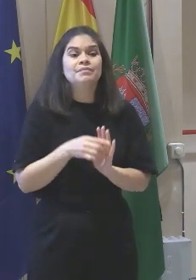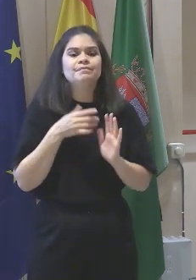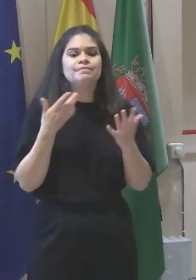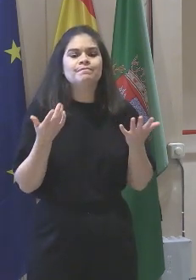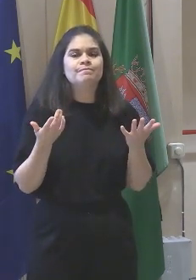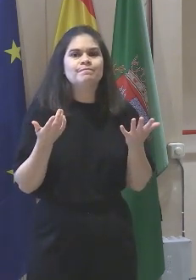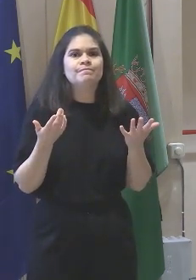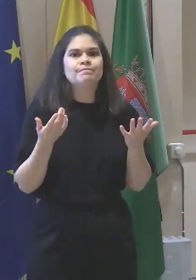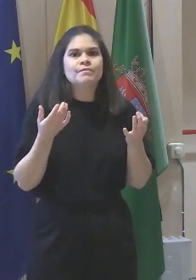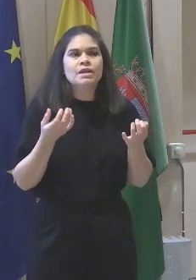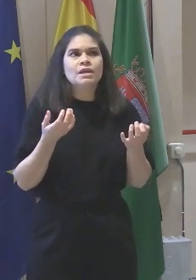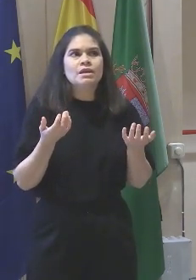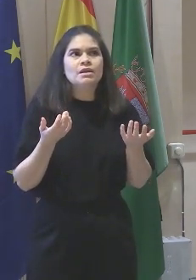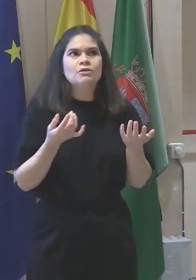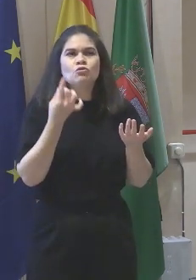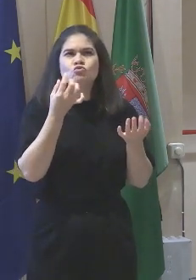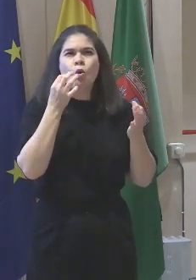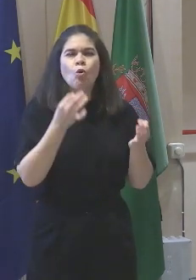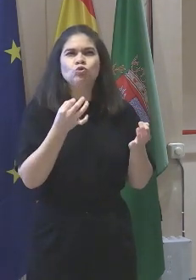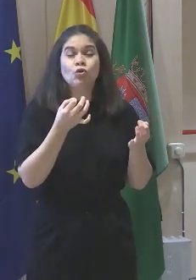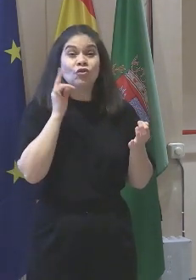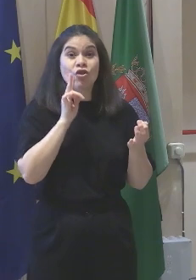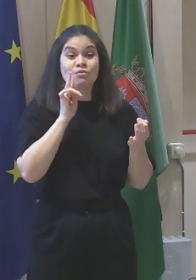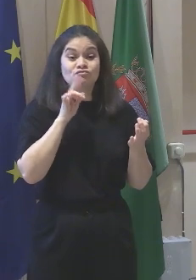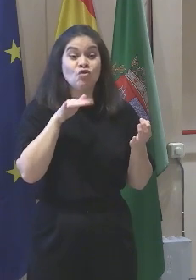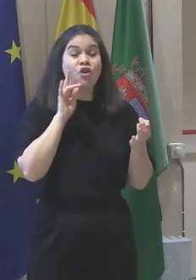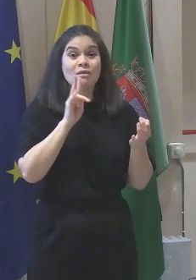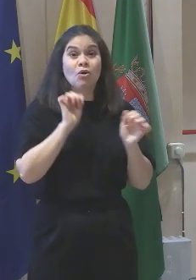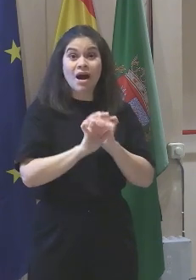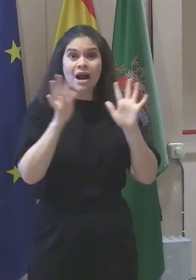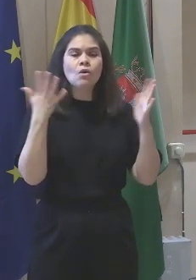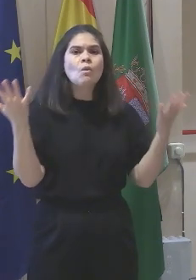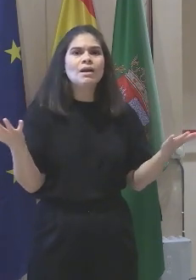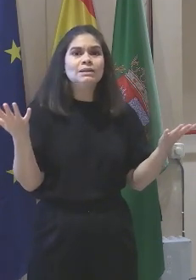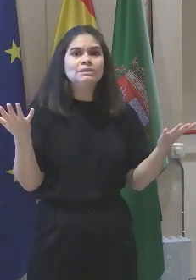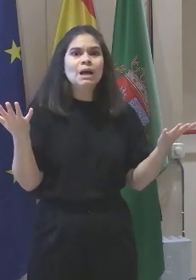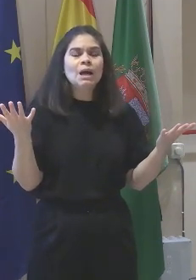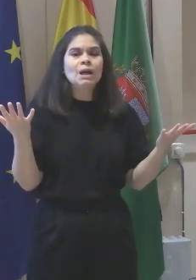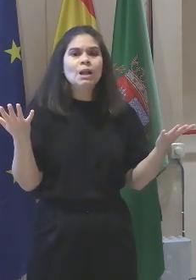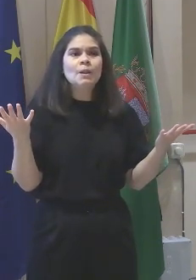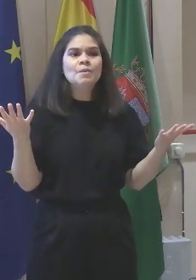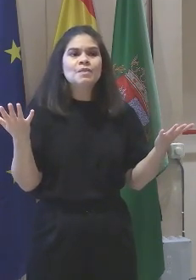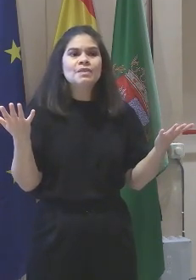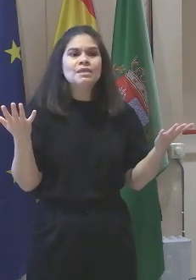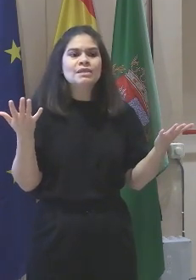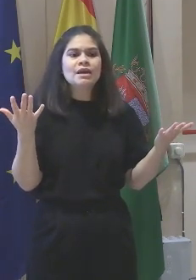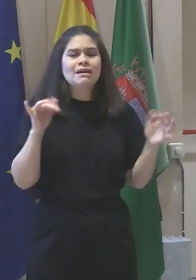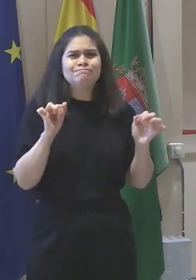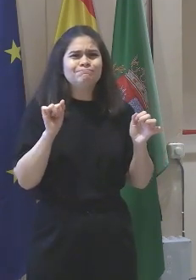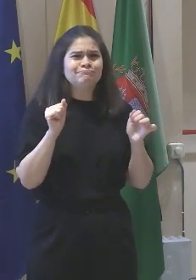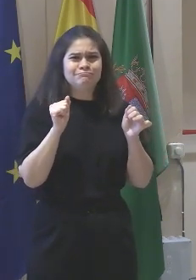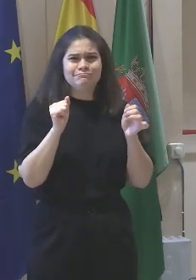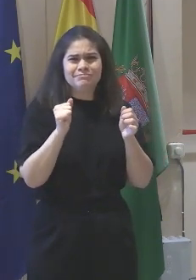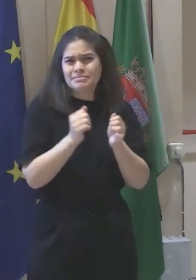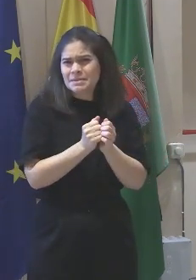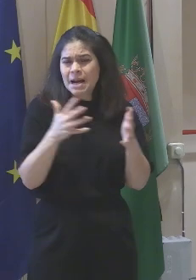uno de los puntos donde lo vemos claramente es el gran aumento que está habiendo en la incidencia de la diabetes tipo